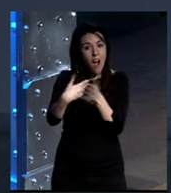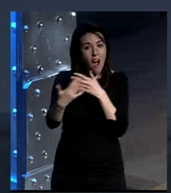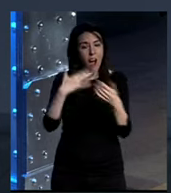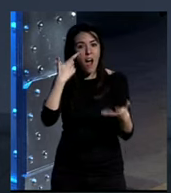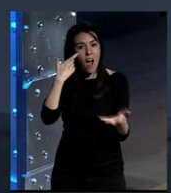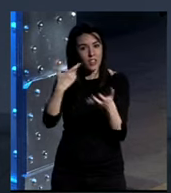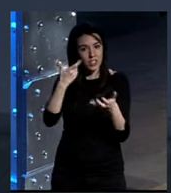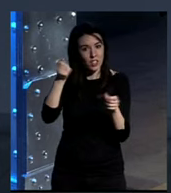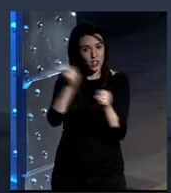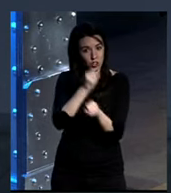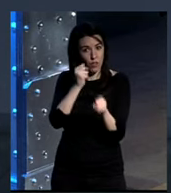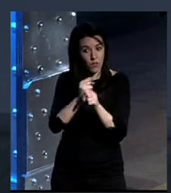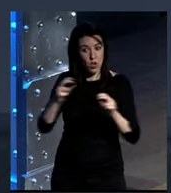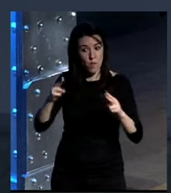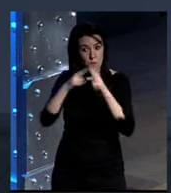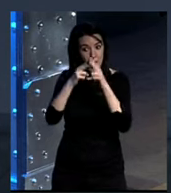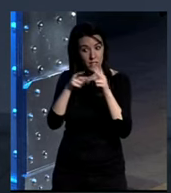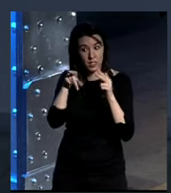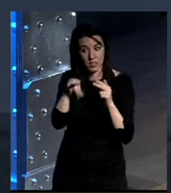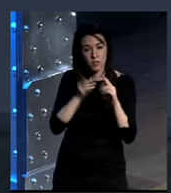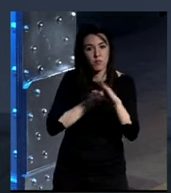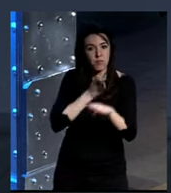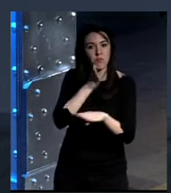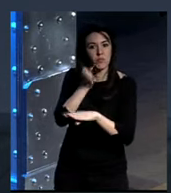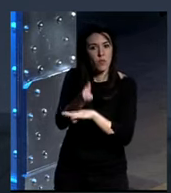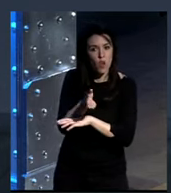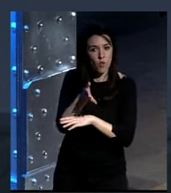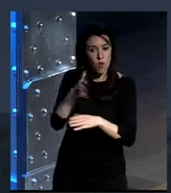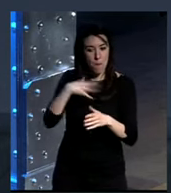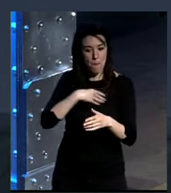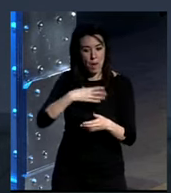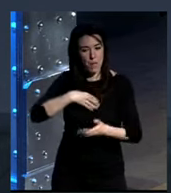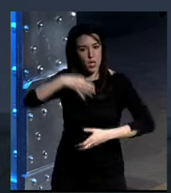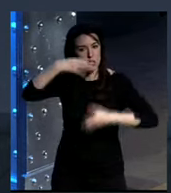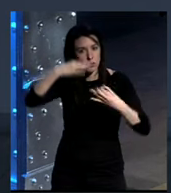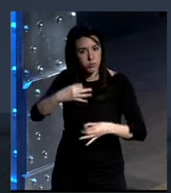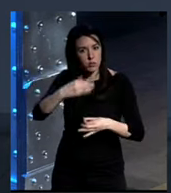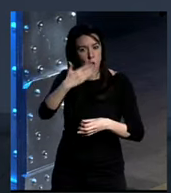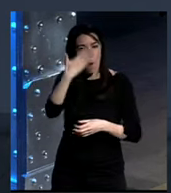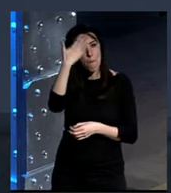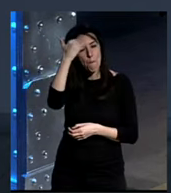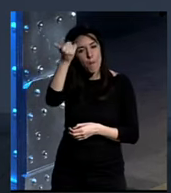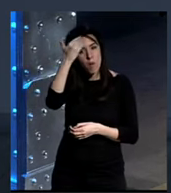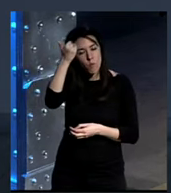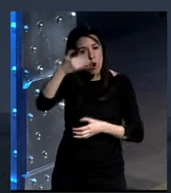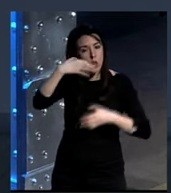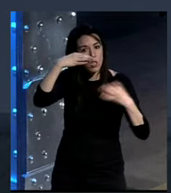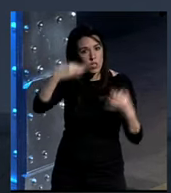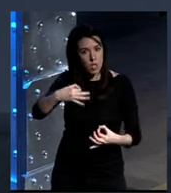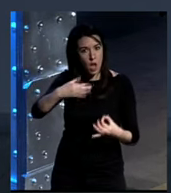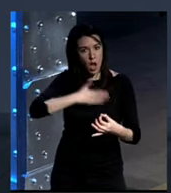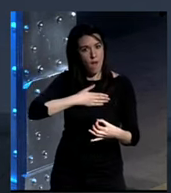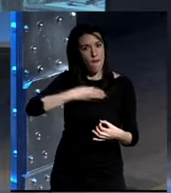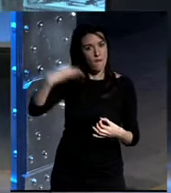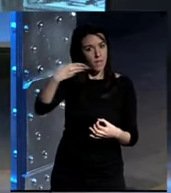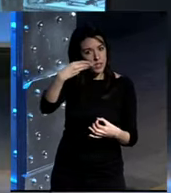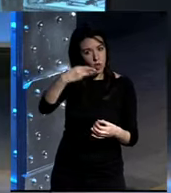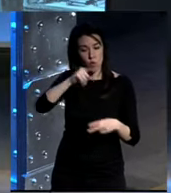se fue a buscar los papeles originales, la memoria original de Betancourt y de